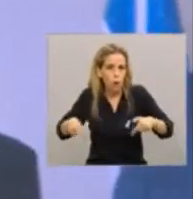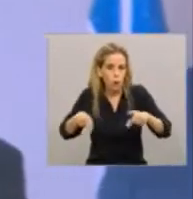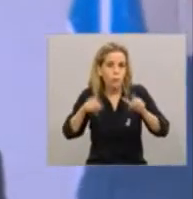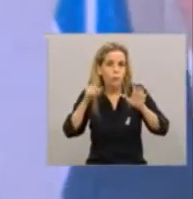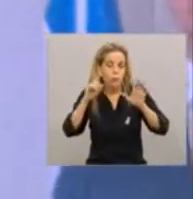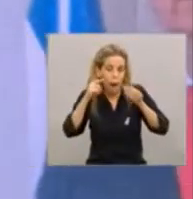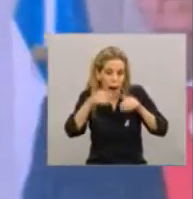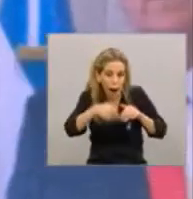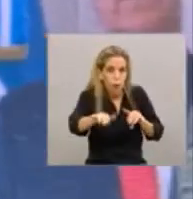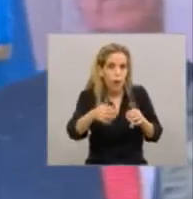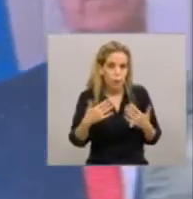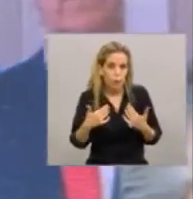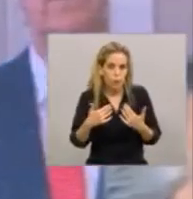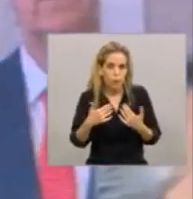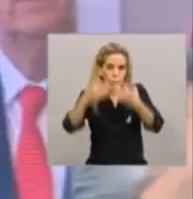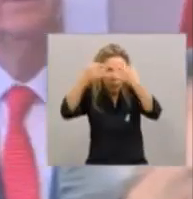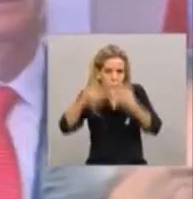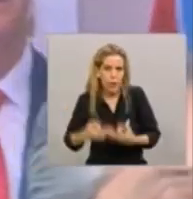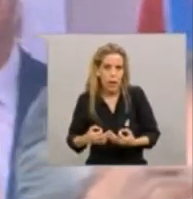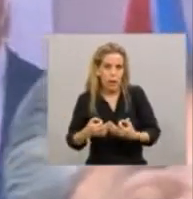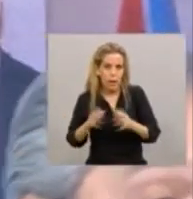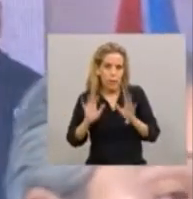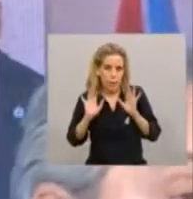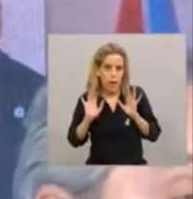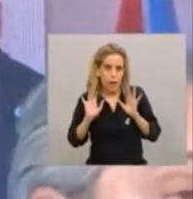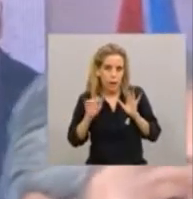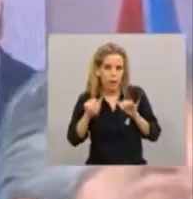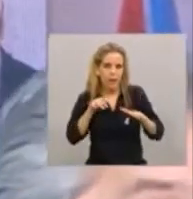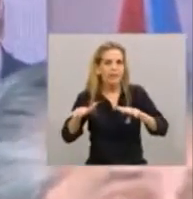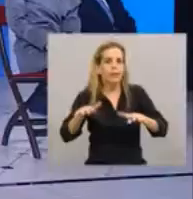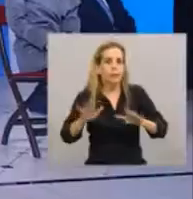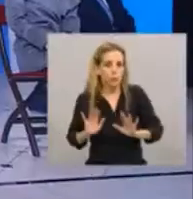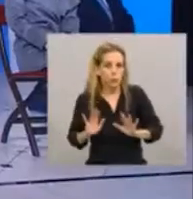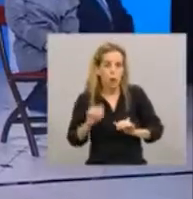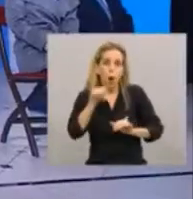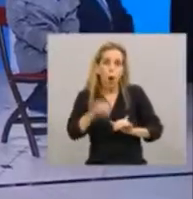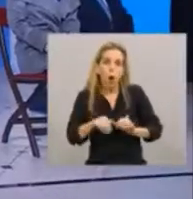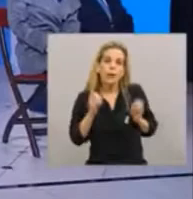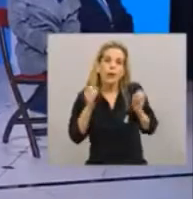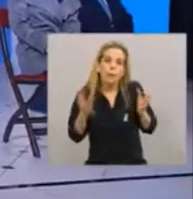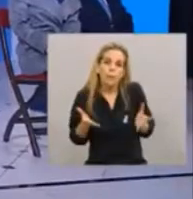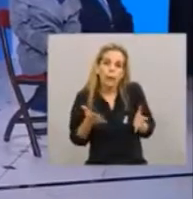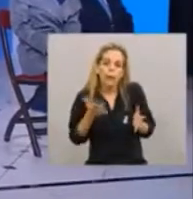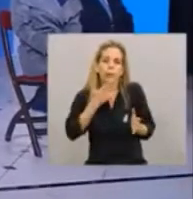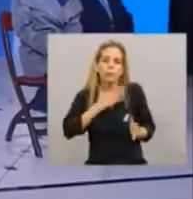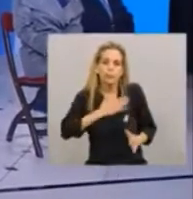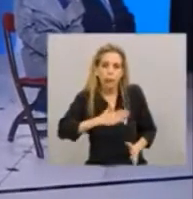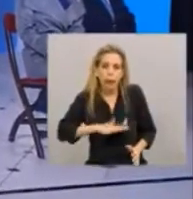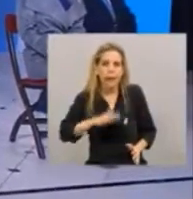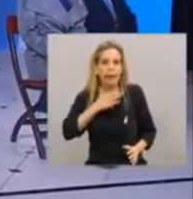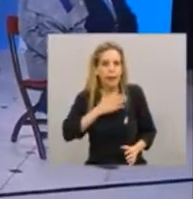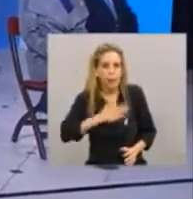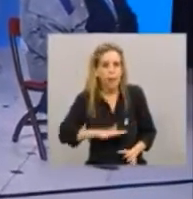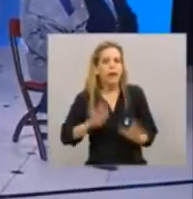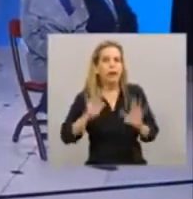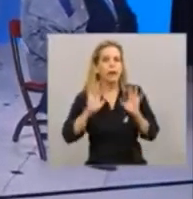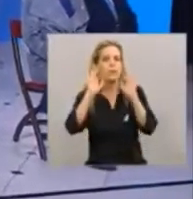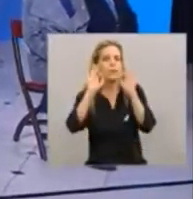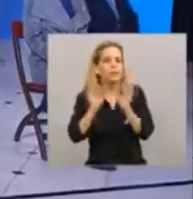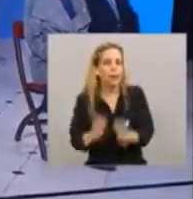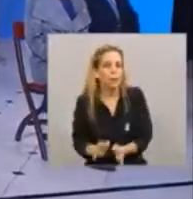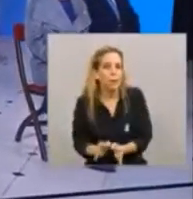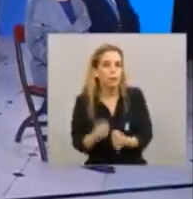esta pandemia que nos toca vivir y hoy estamos tranquilos porque hemos hecho a los necesarios en cada